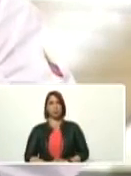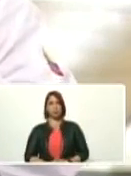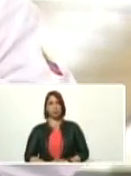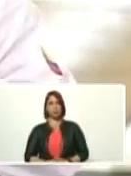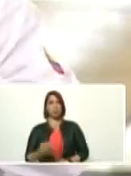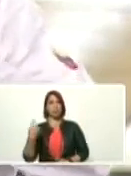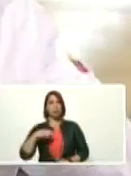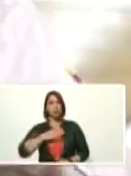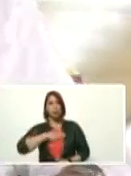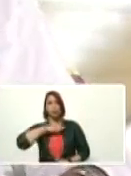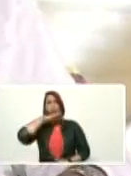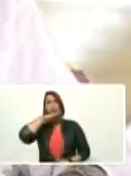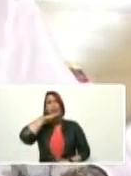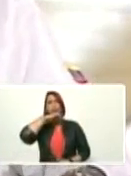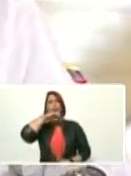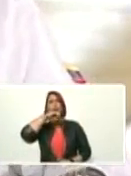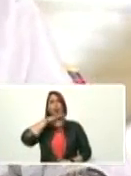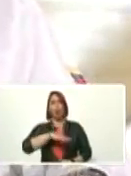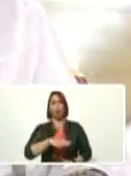suficiente bagaje histórico.